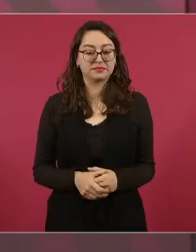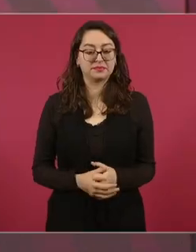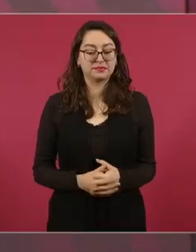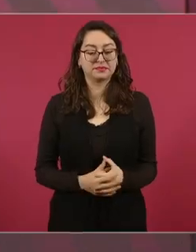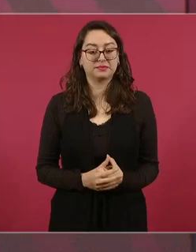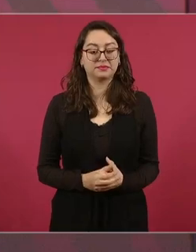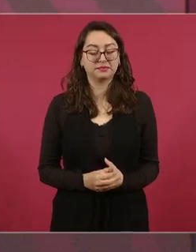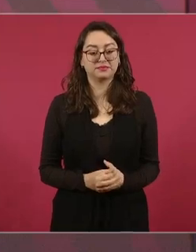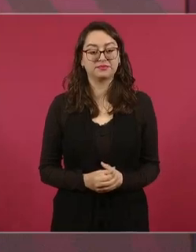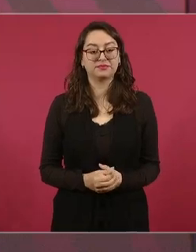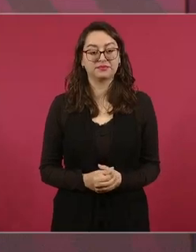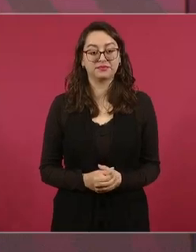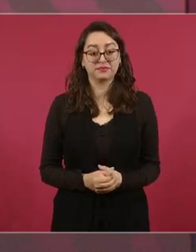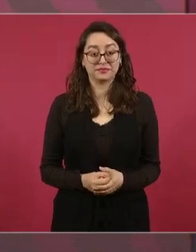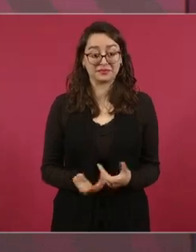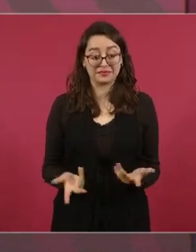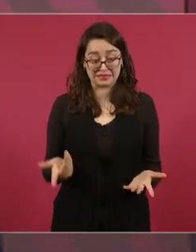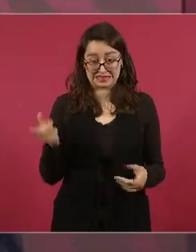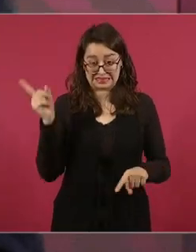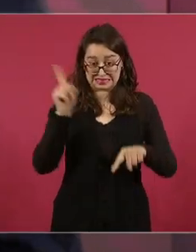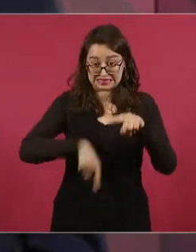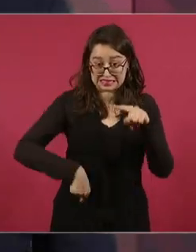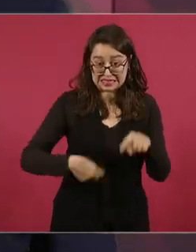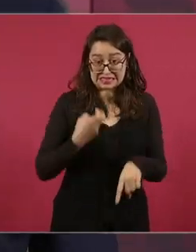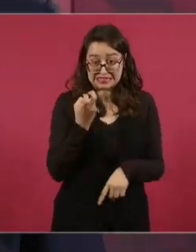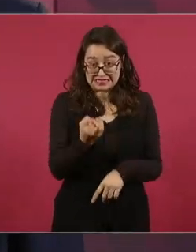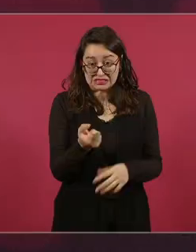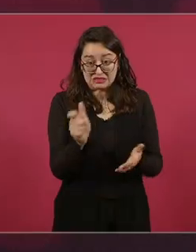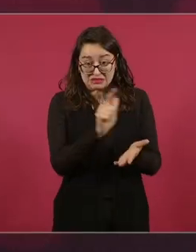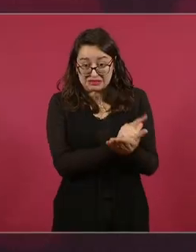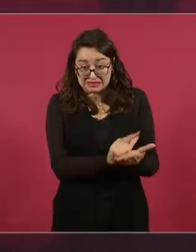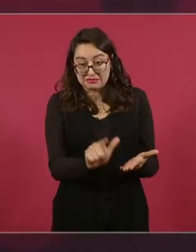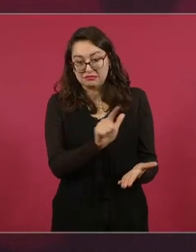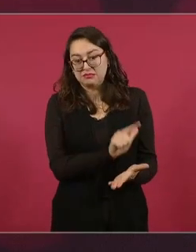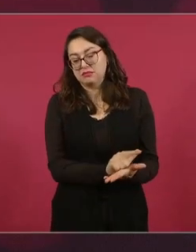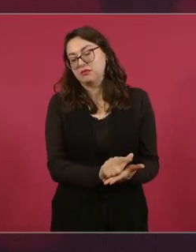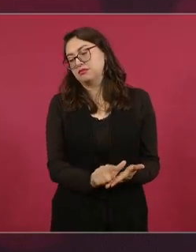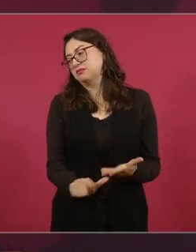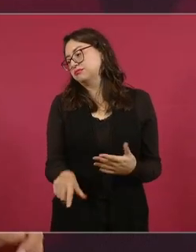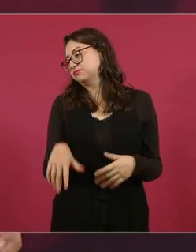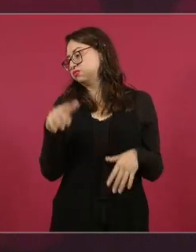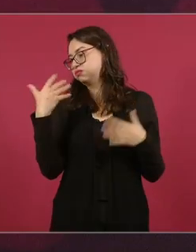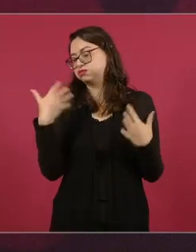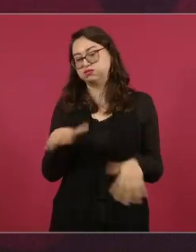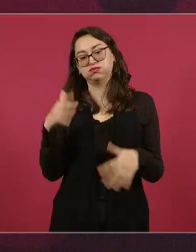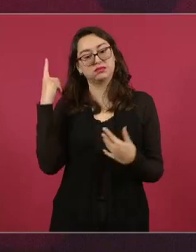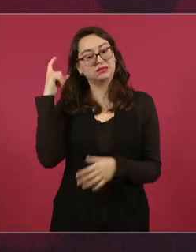Entonces, se metió hasta la médula